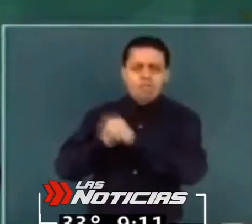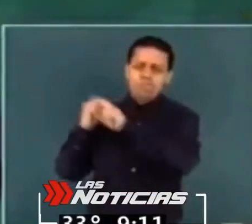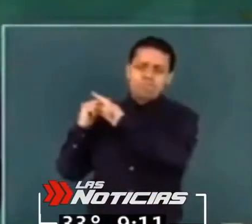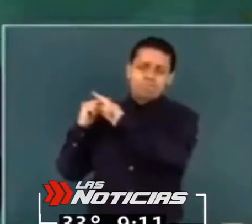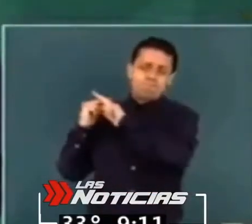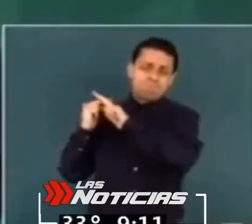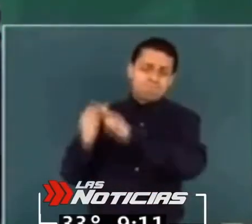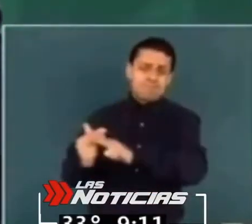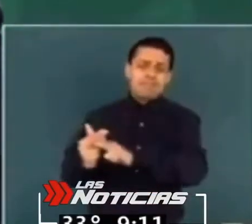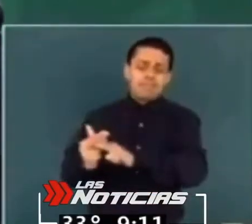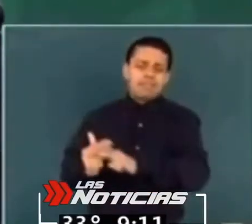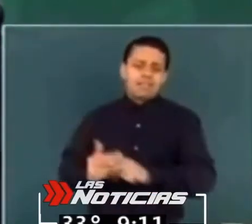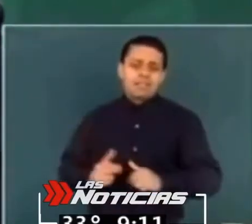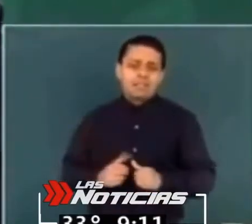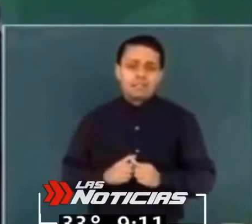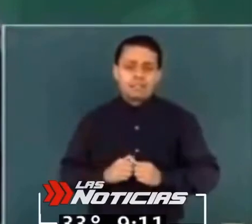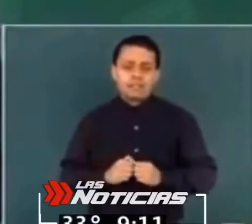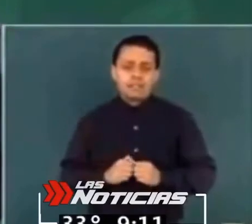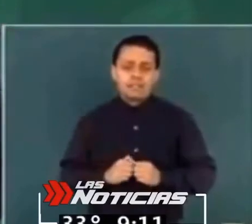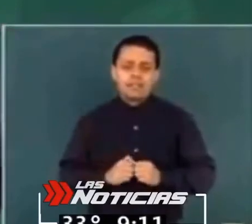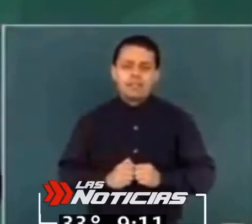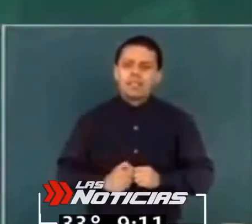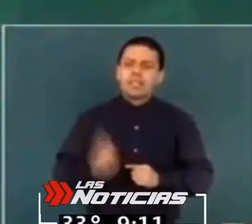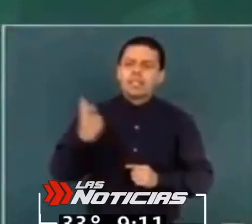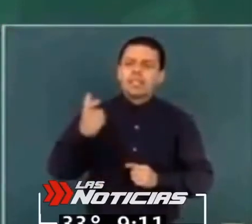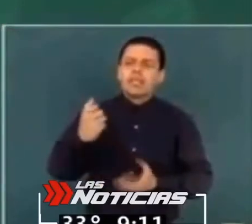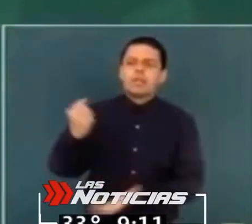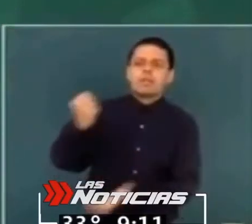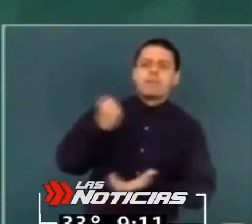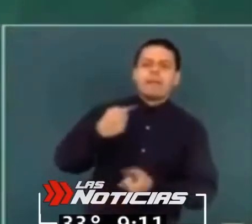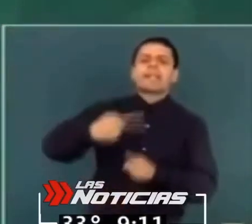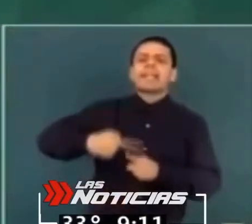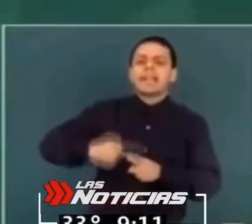y nos ha financiado el pueblo,